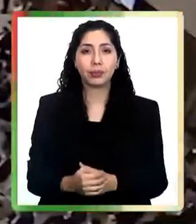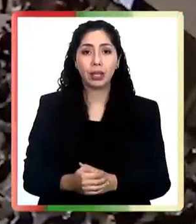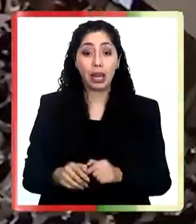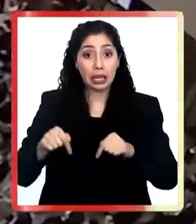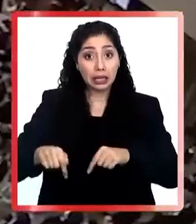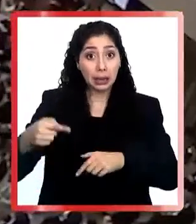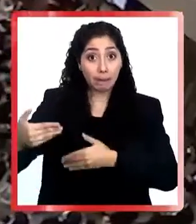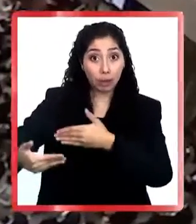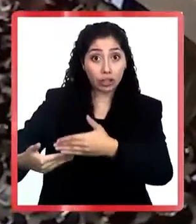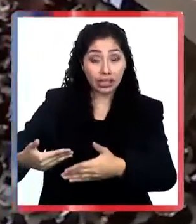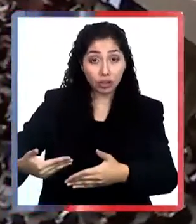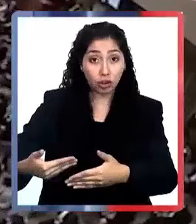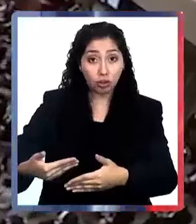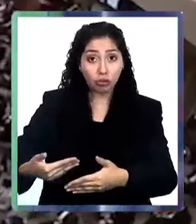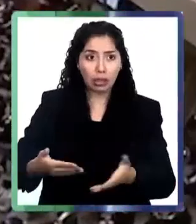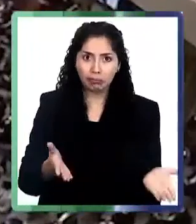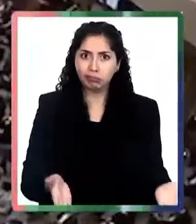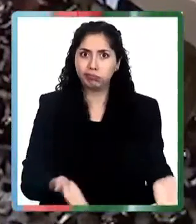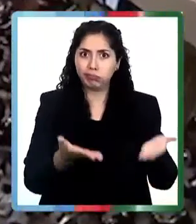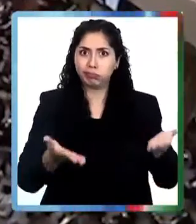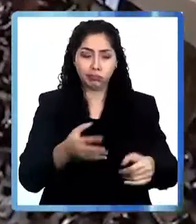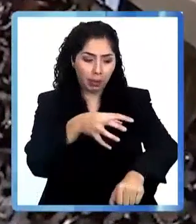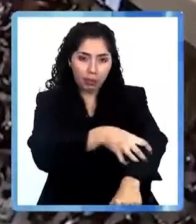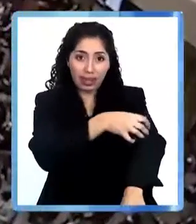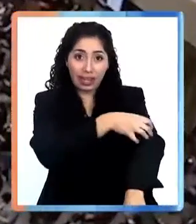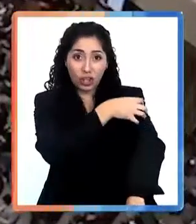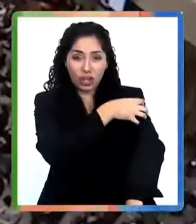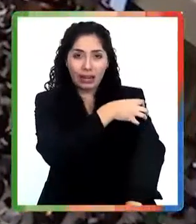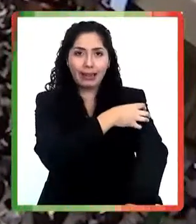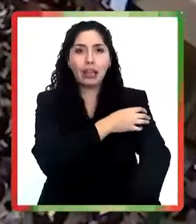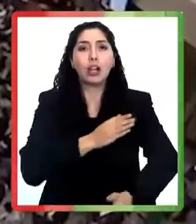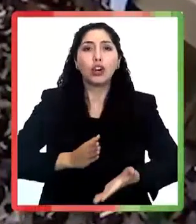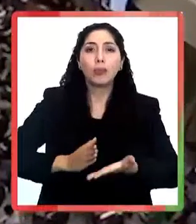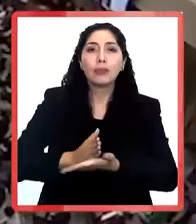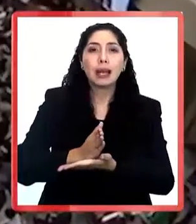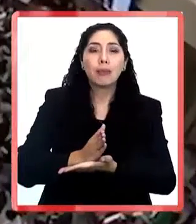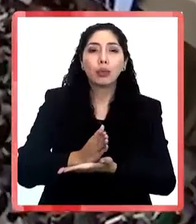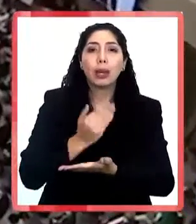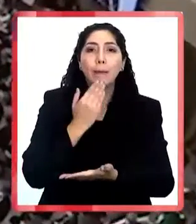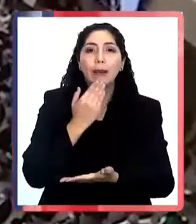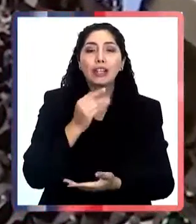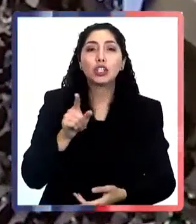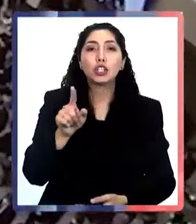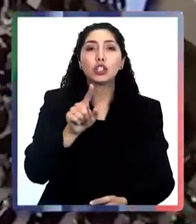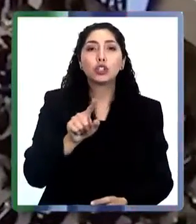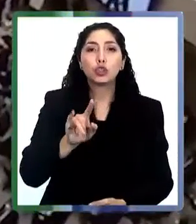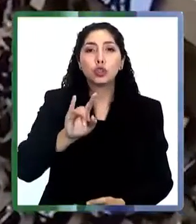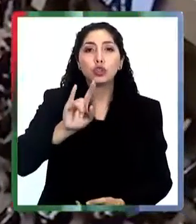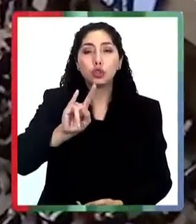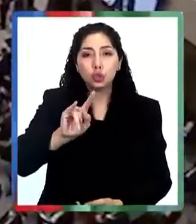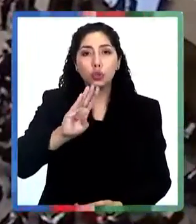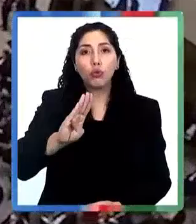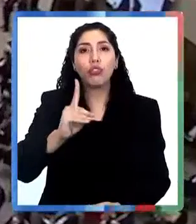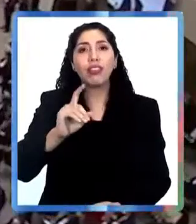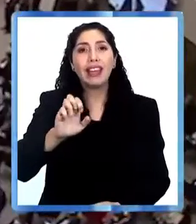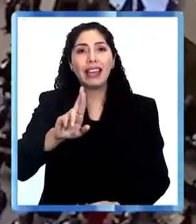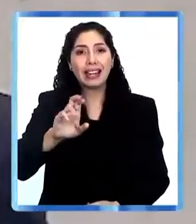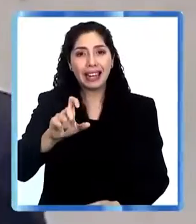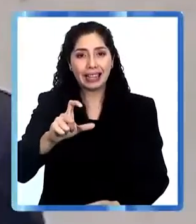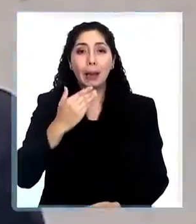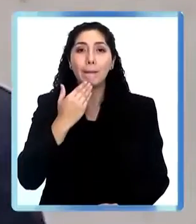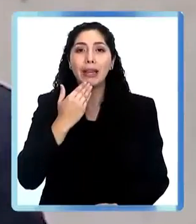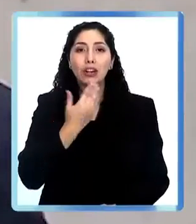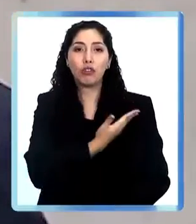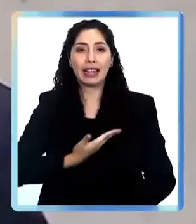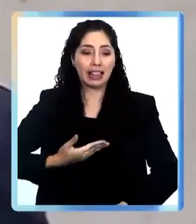en este proceso de descentralización que hemos comenzado liderado por la subdere y los gobernadores regionales el proceso de